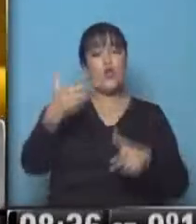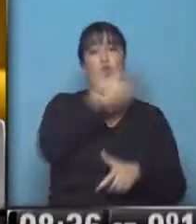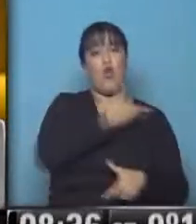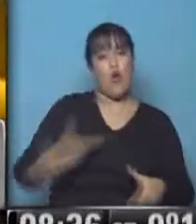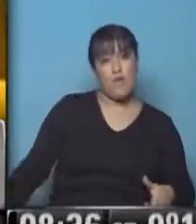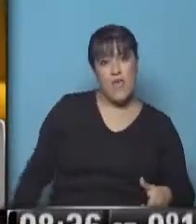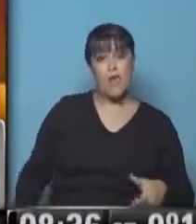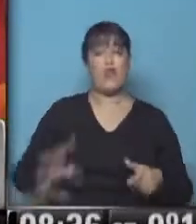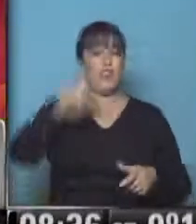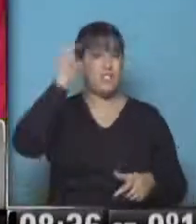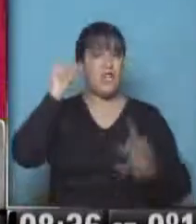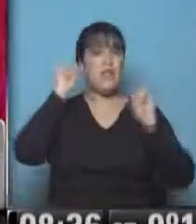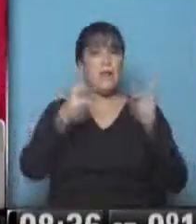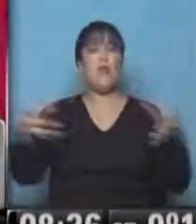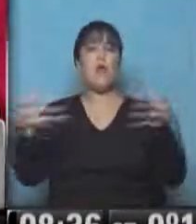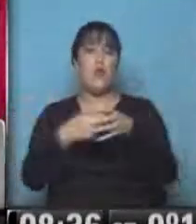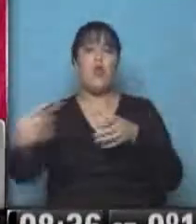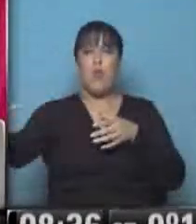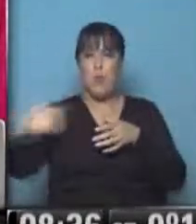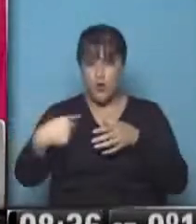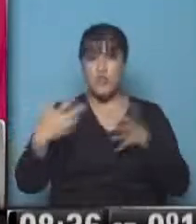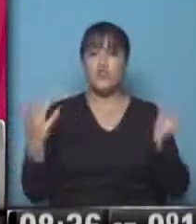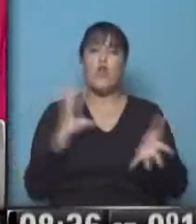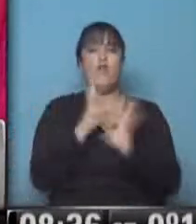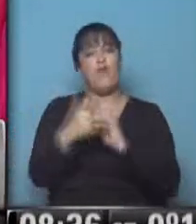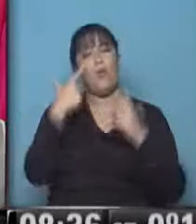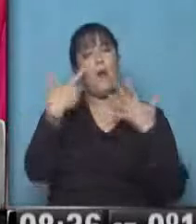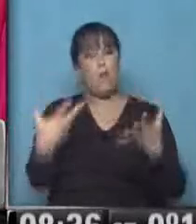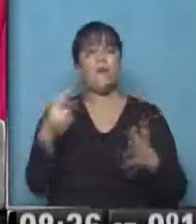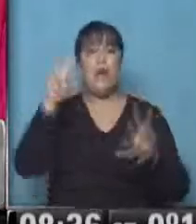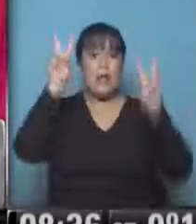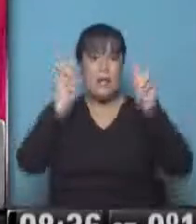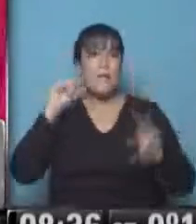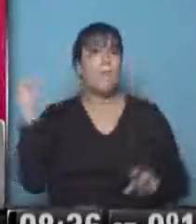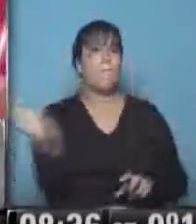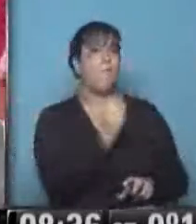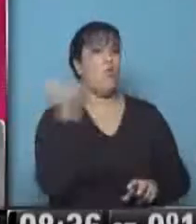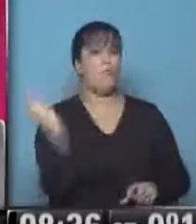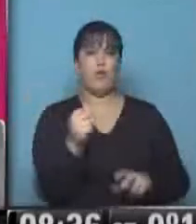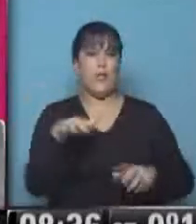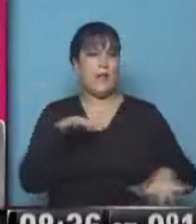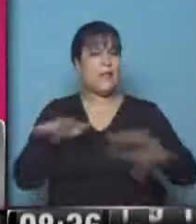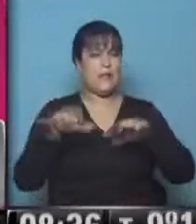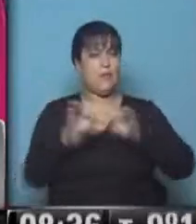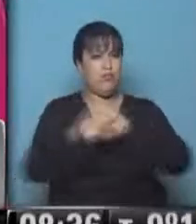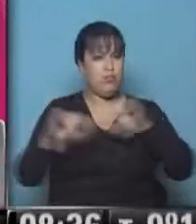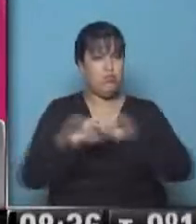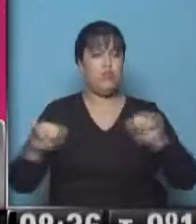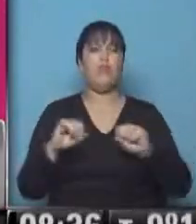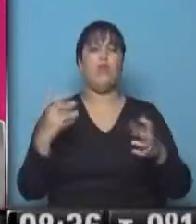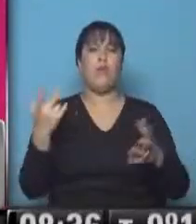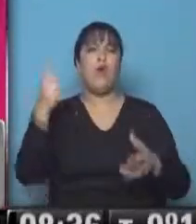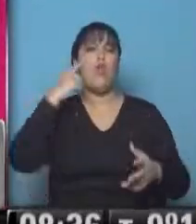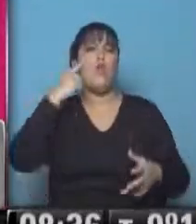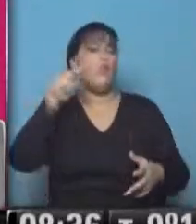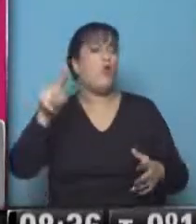oposición para dar una señal de unidad no como ante un clima como tan importante que no son atentados anónimos porque nadie